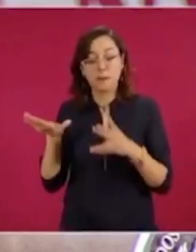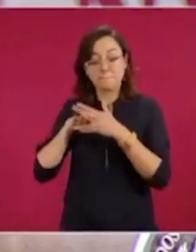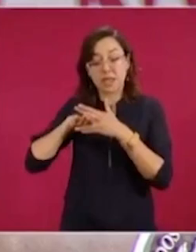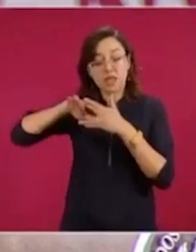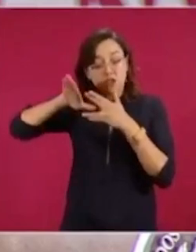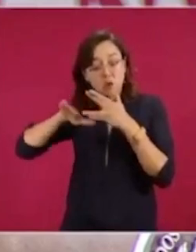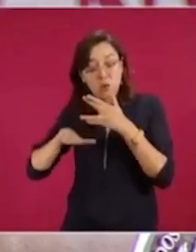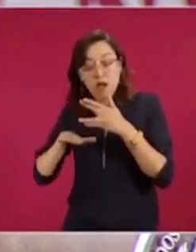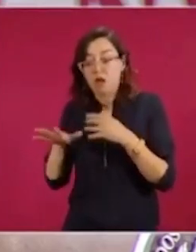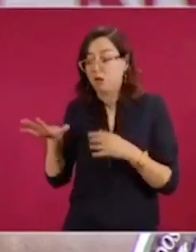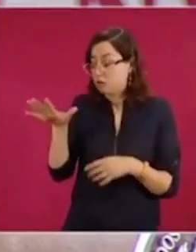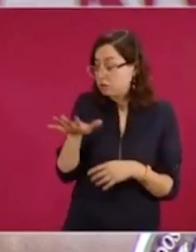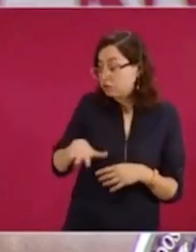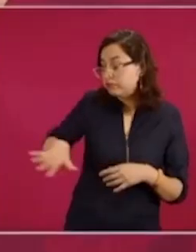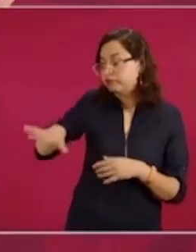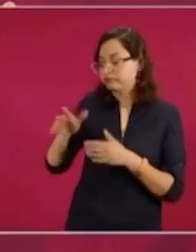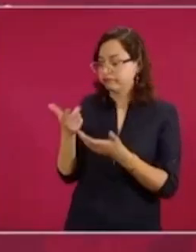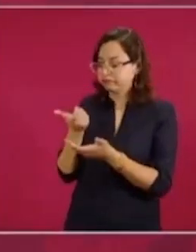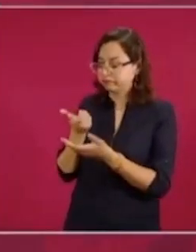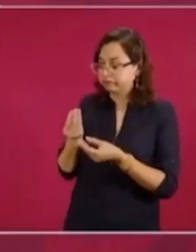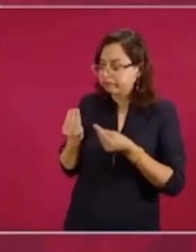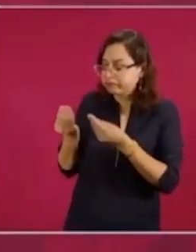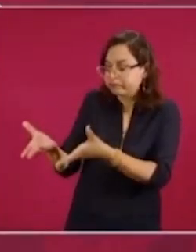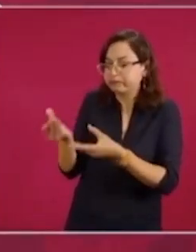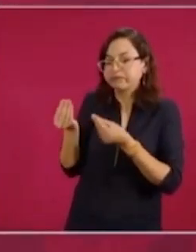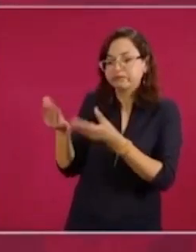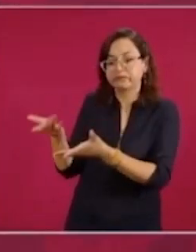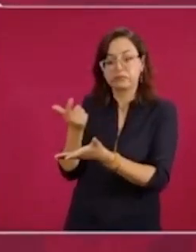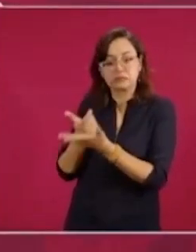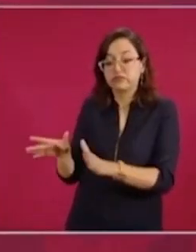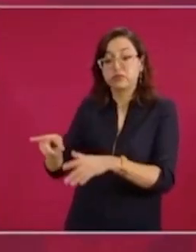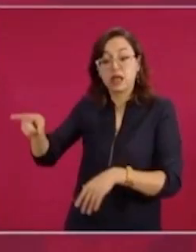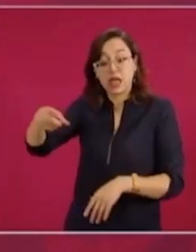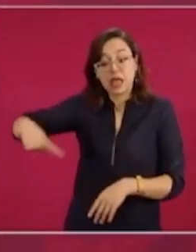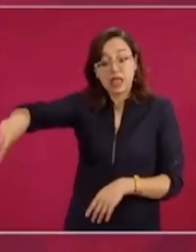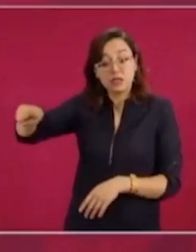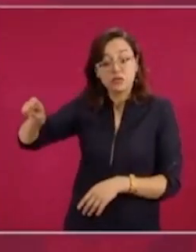esto va a significar consumo.